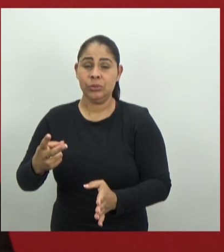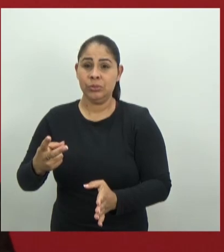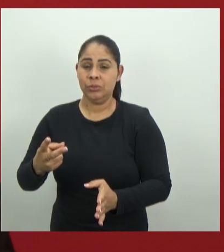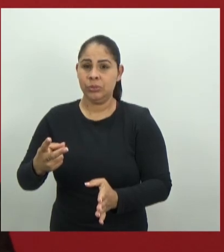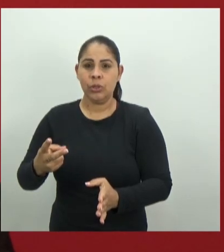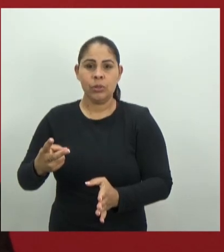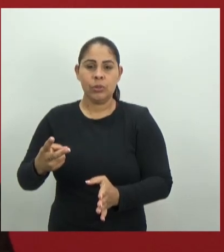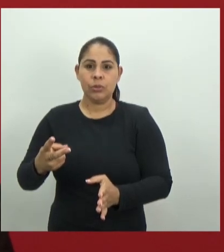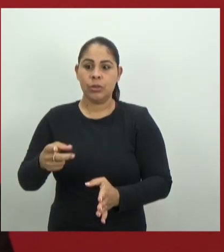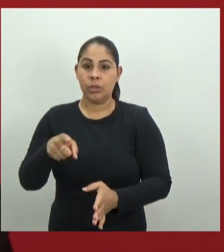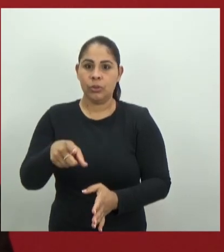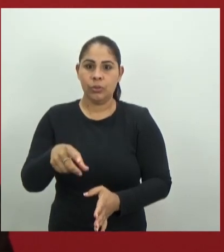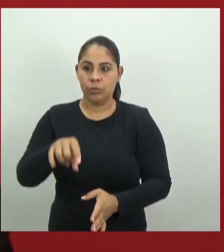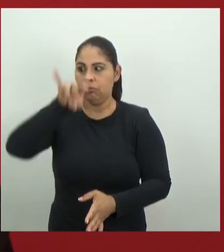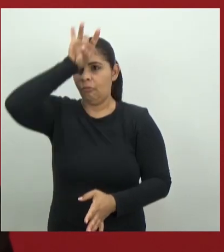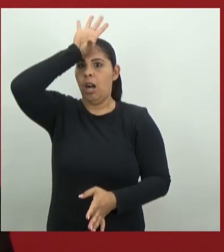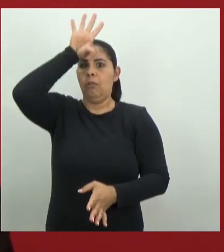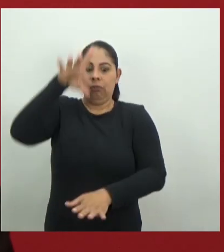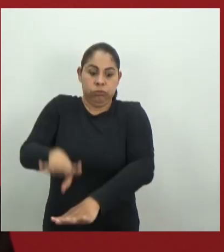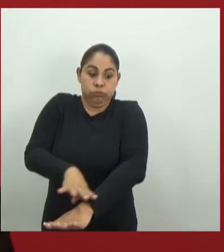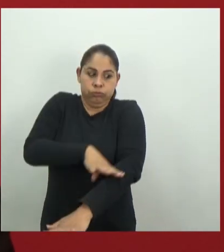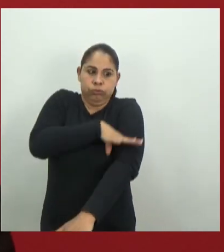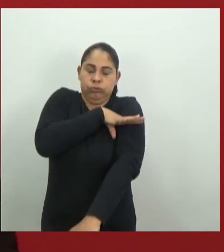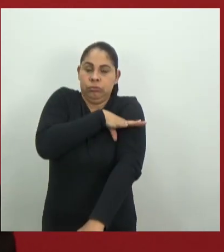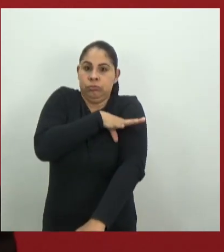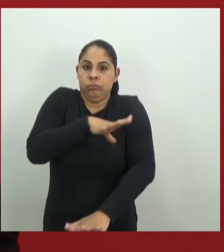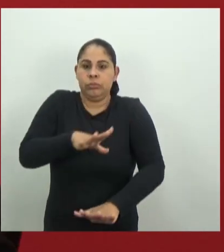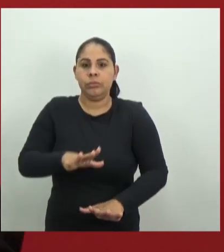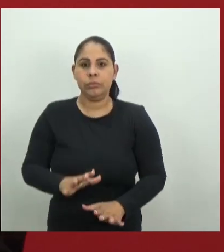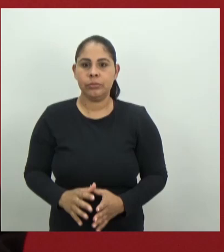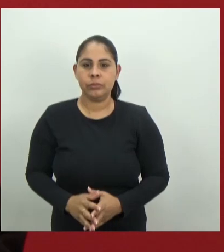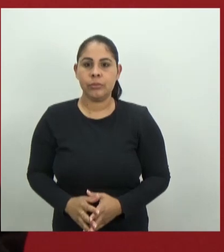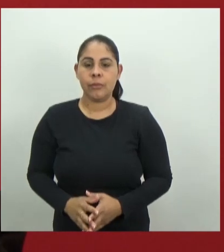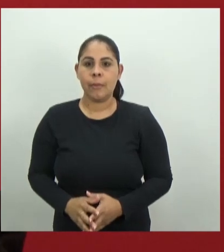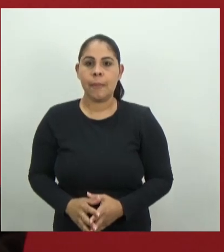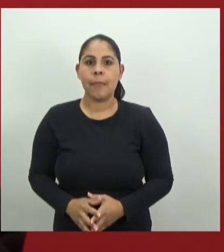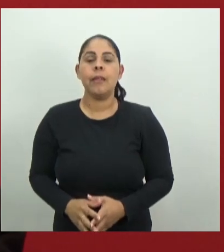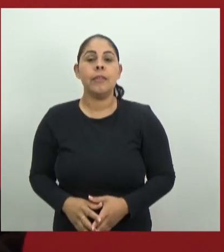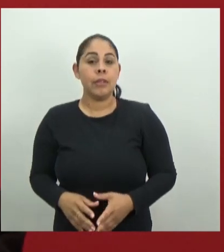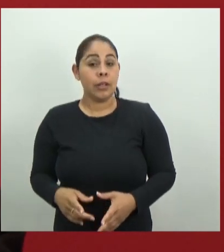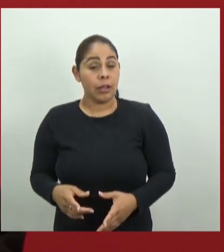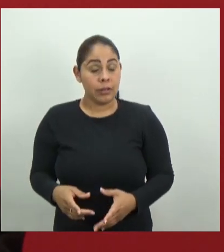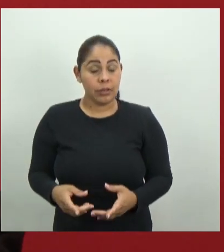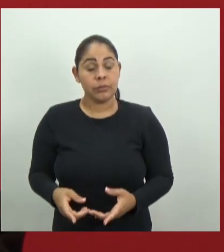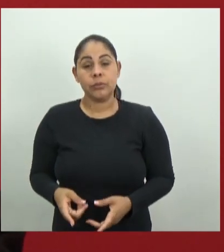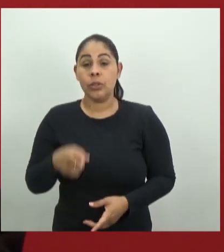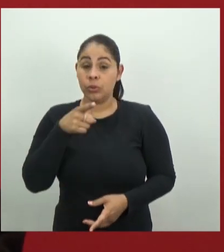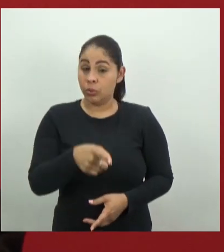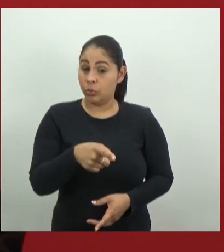te alucina, se te pone los pelos de punta. Y muchas veces esas personas, cuando tú